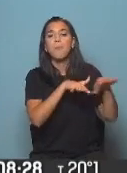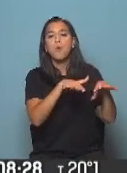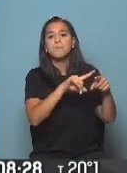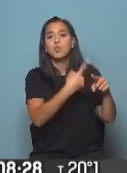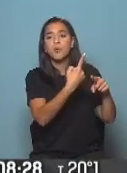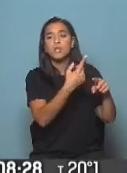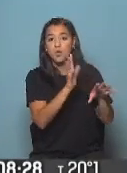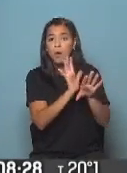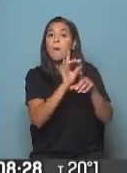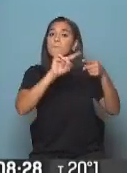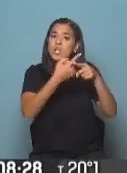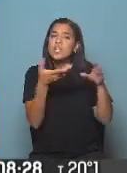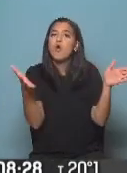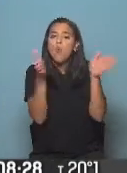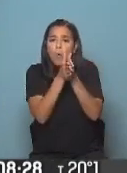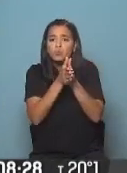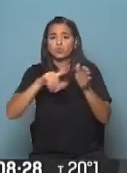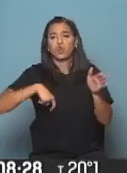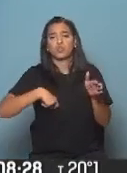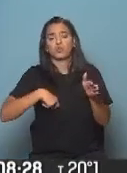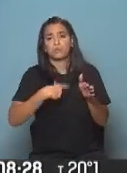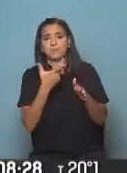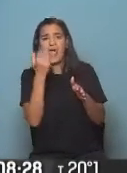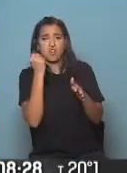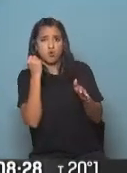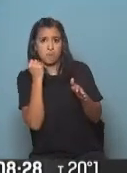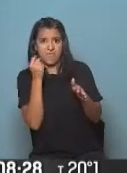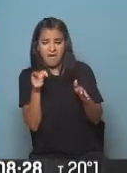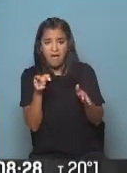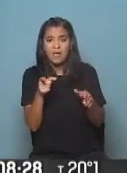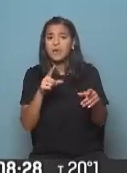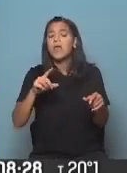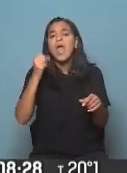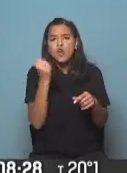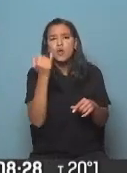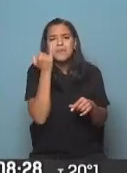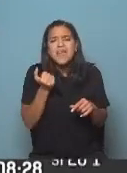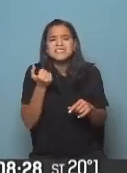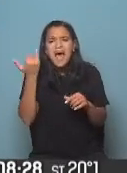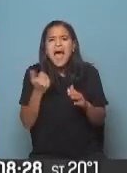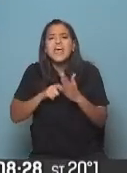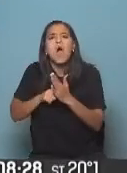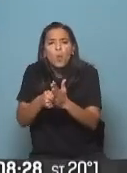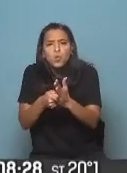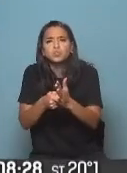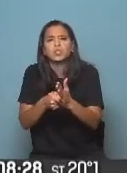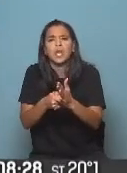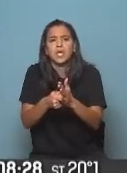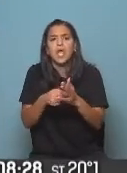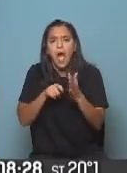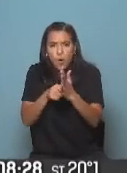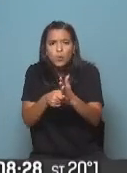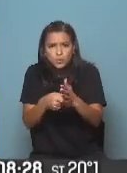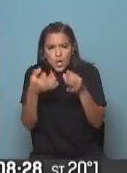sea, la política acompañada de la economía. La economía ya hizo un montón de ajuste, esa famosa palabra que no se puede decir que es el